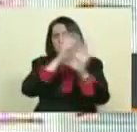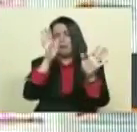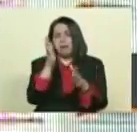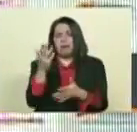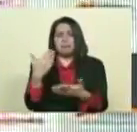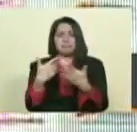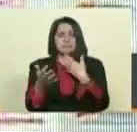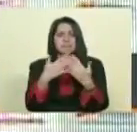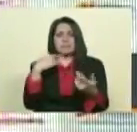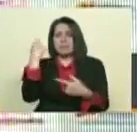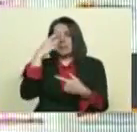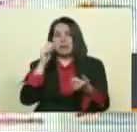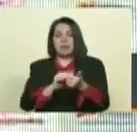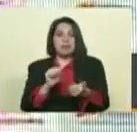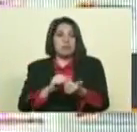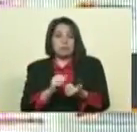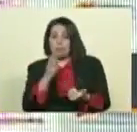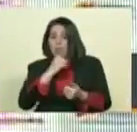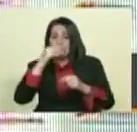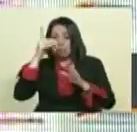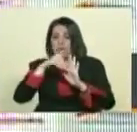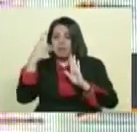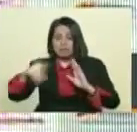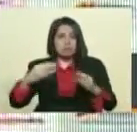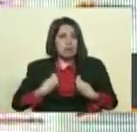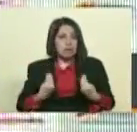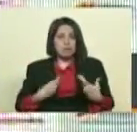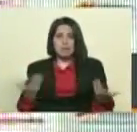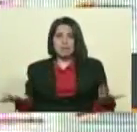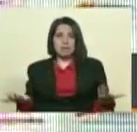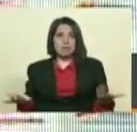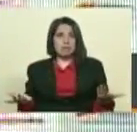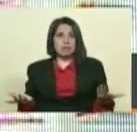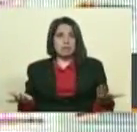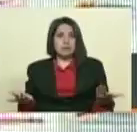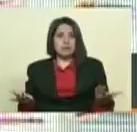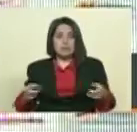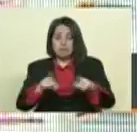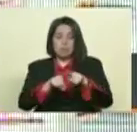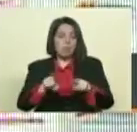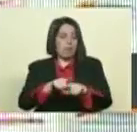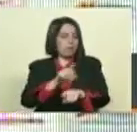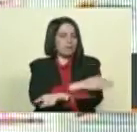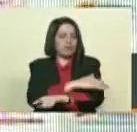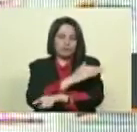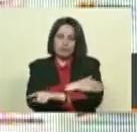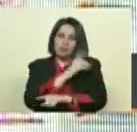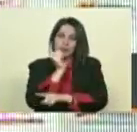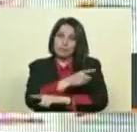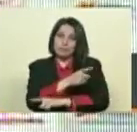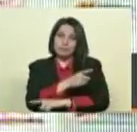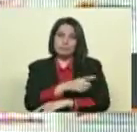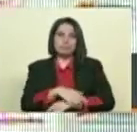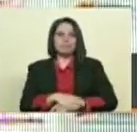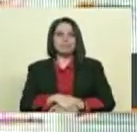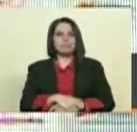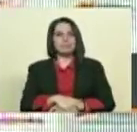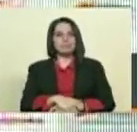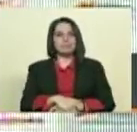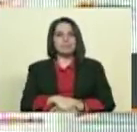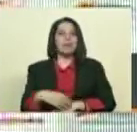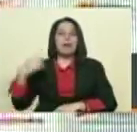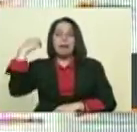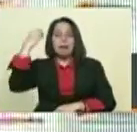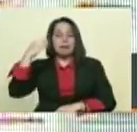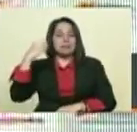persona. No respetar su derecho a la vida. Y una conducta también sociópata es la de la oposición venezolana, que Jorge Rodríguez ha